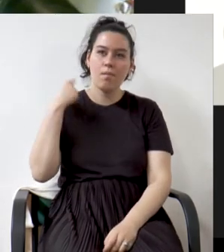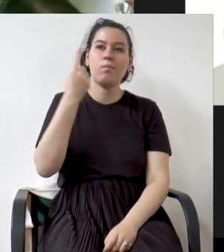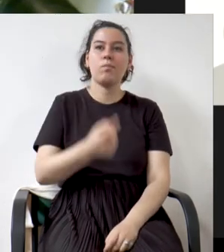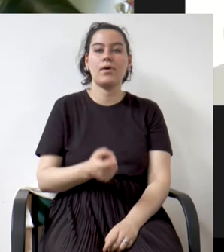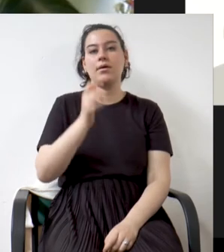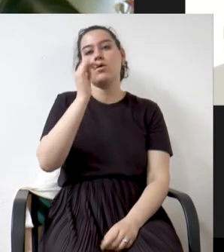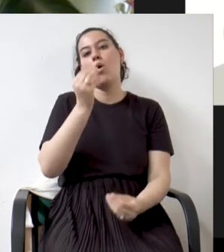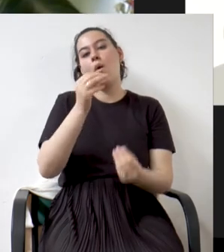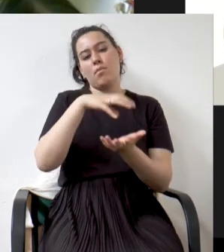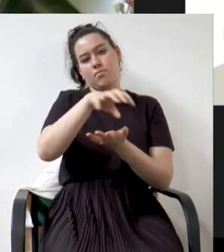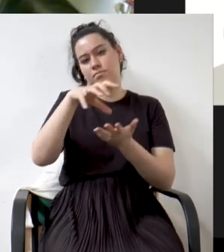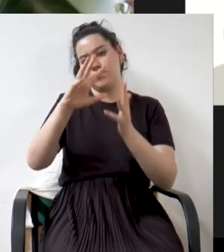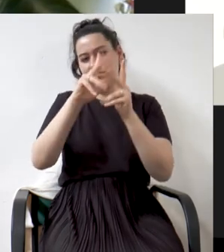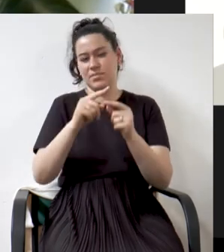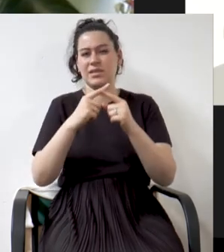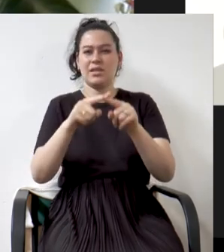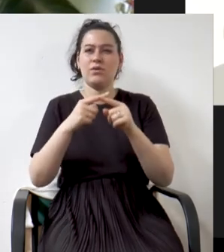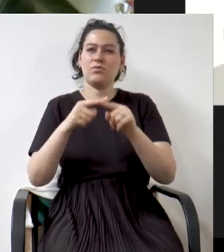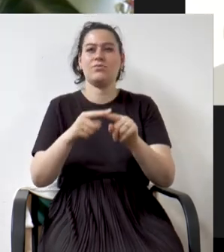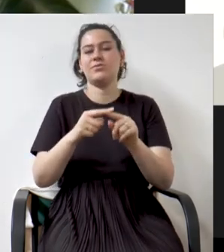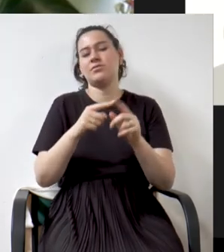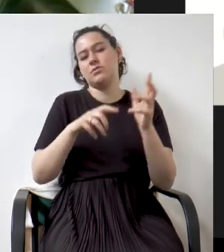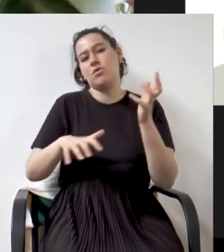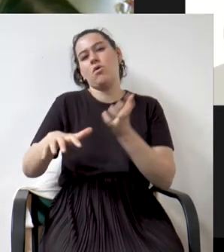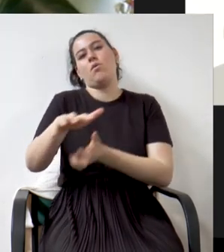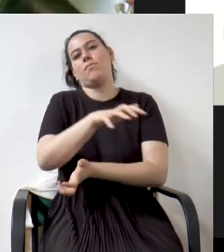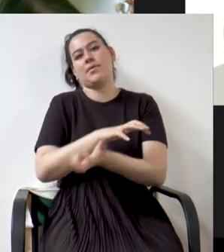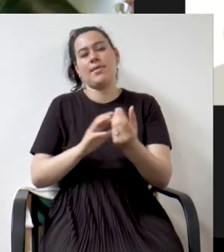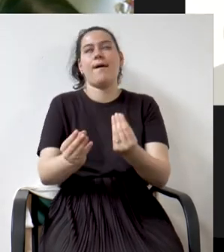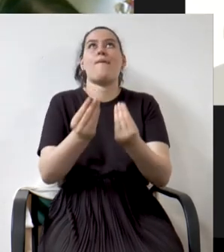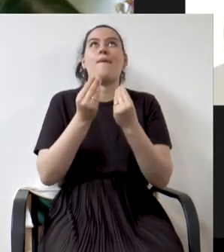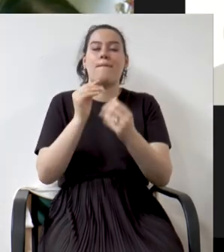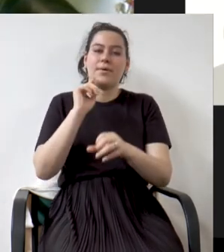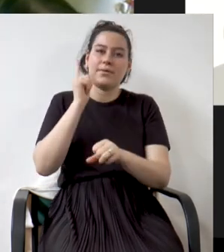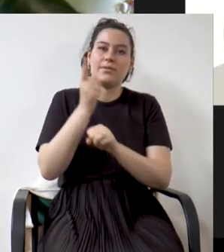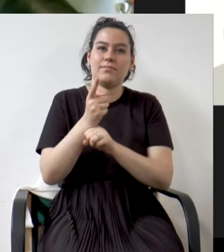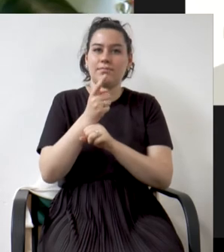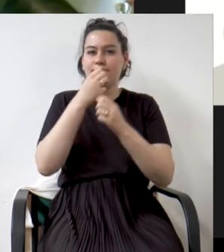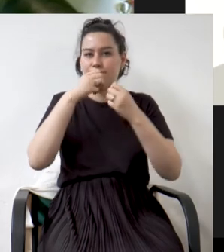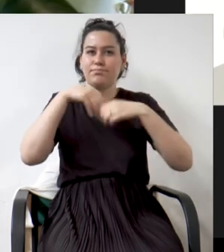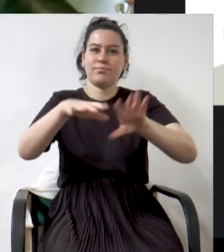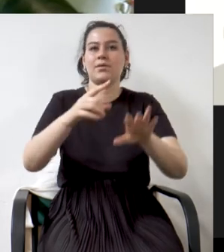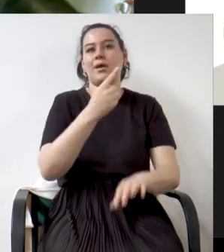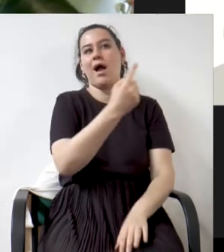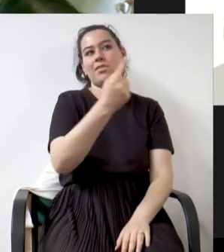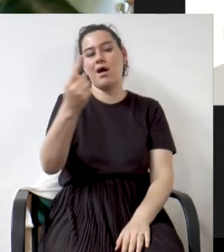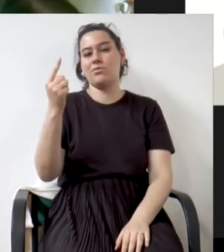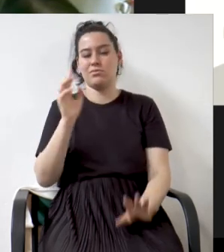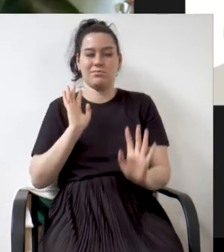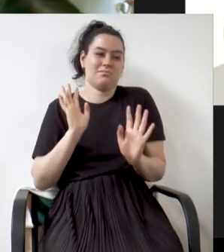nucleamos los departamentos? Es una discusión que es tan delicada de decir cómo, que se las dejo a cada uno de los señores. Yo creo